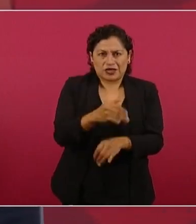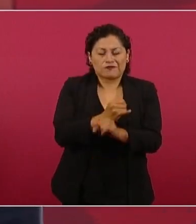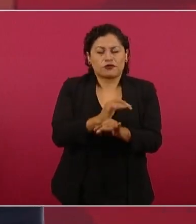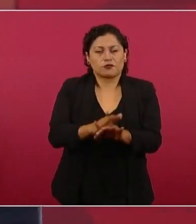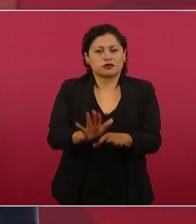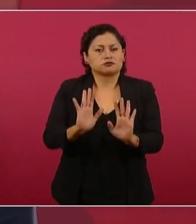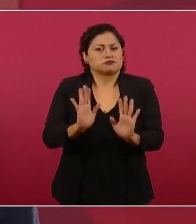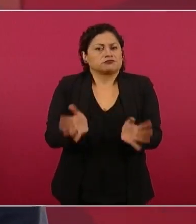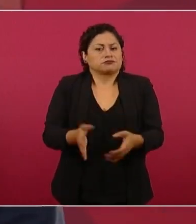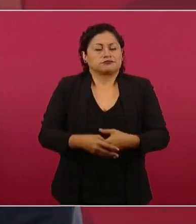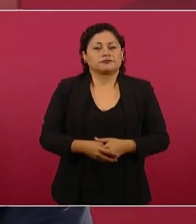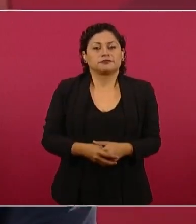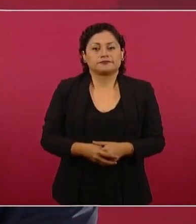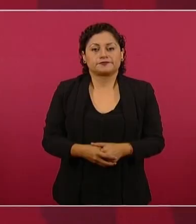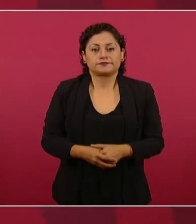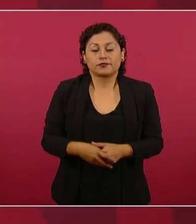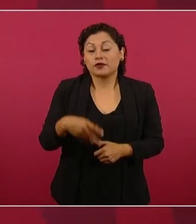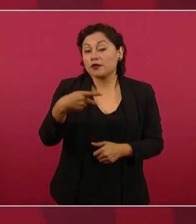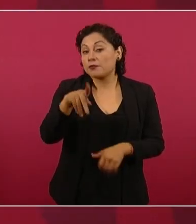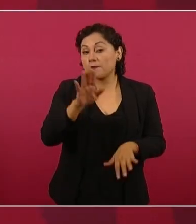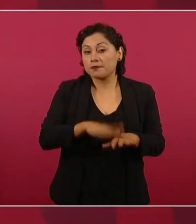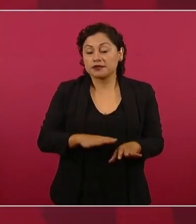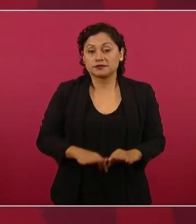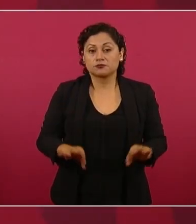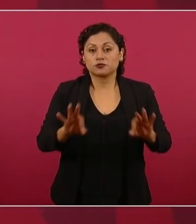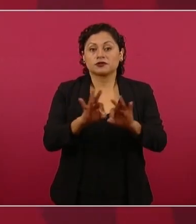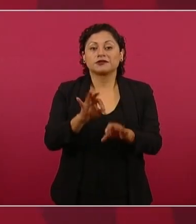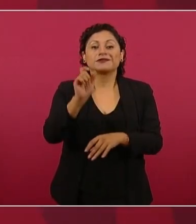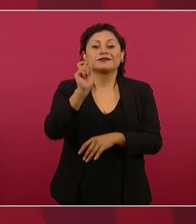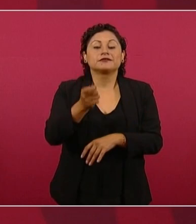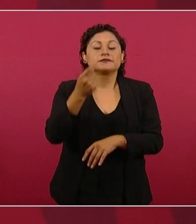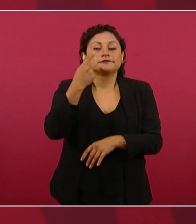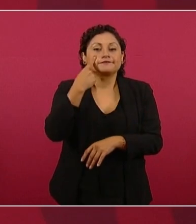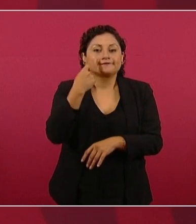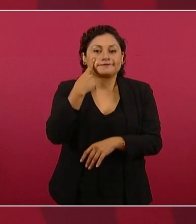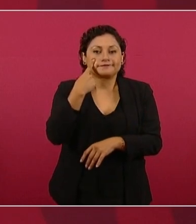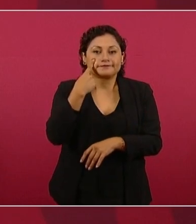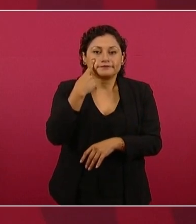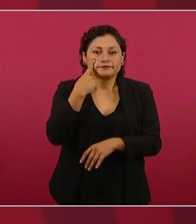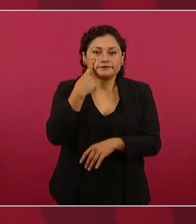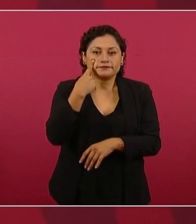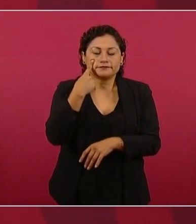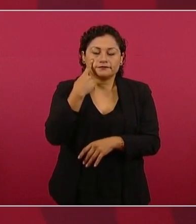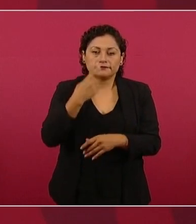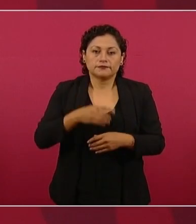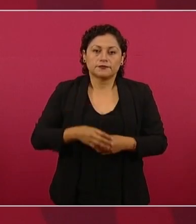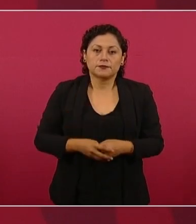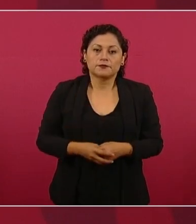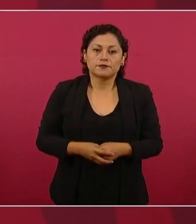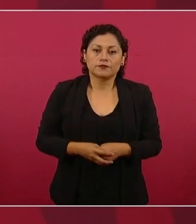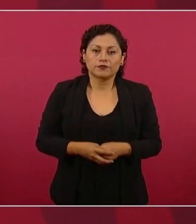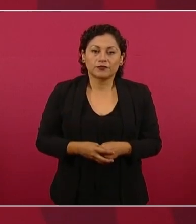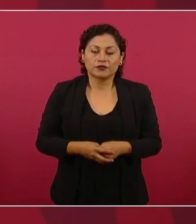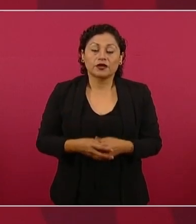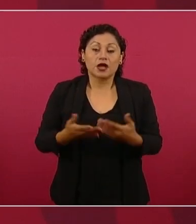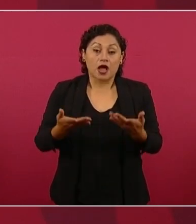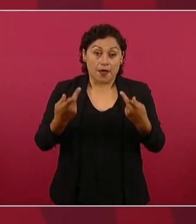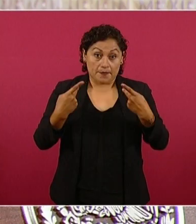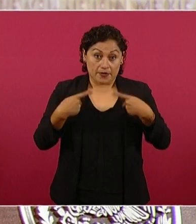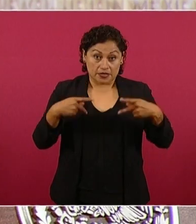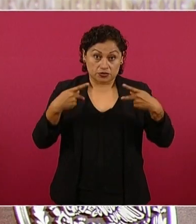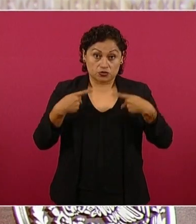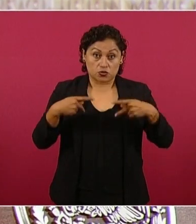más importa es que se sientan